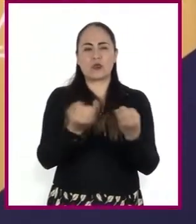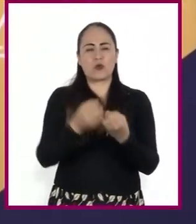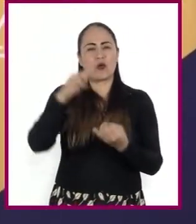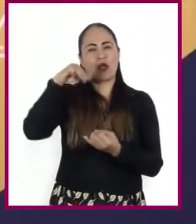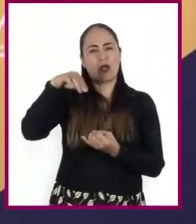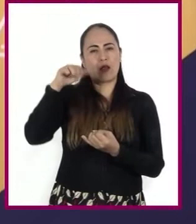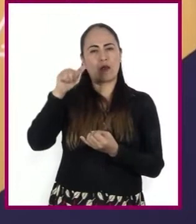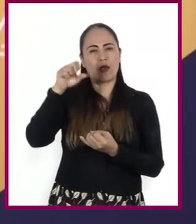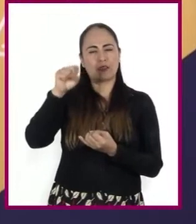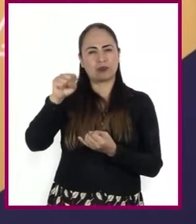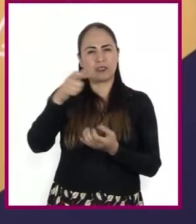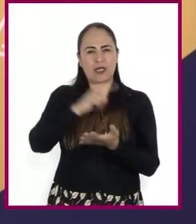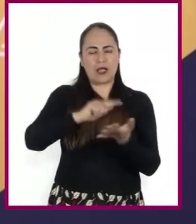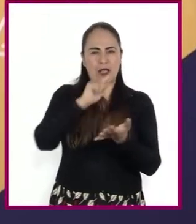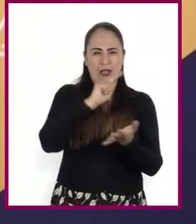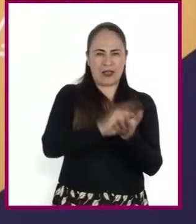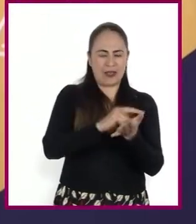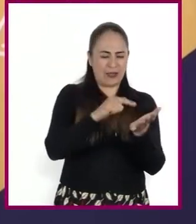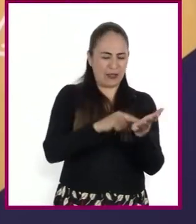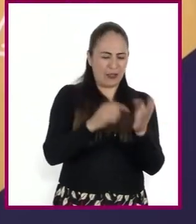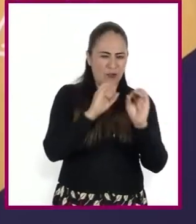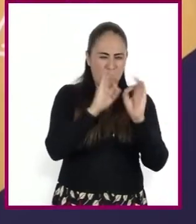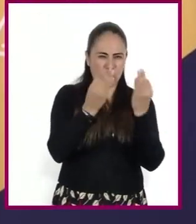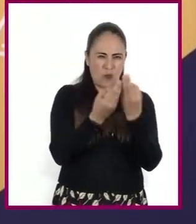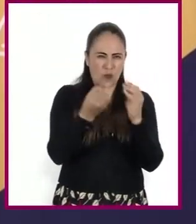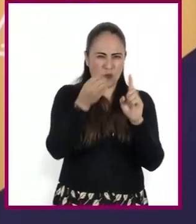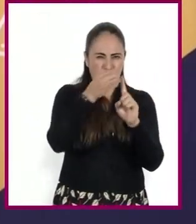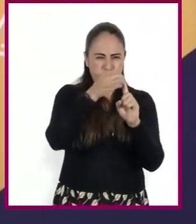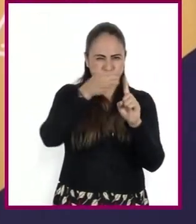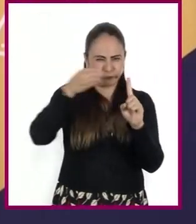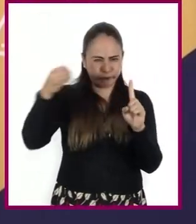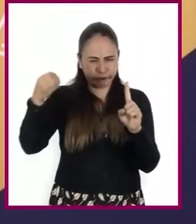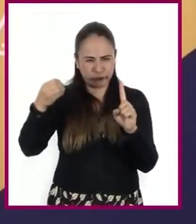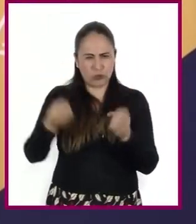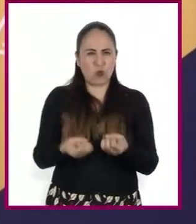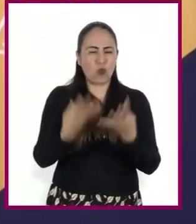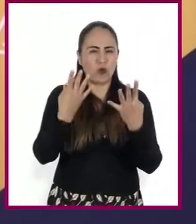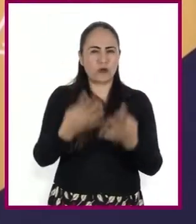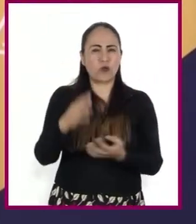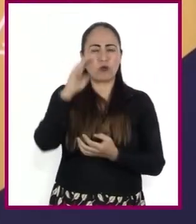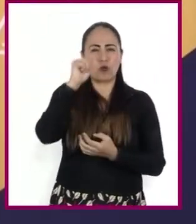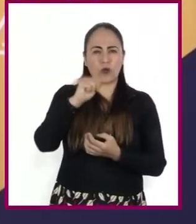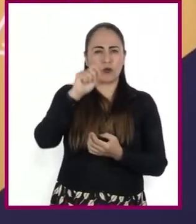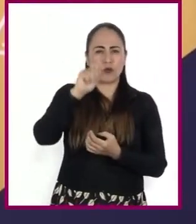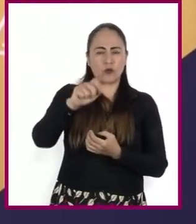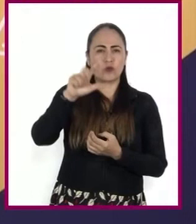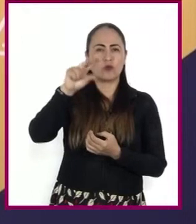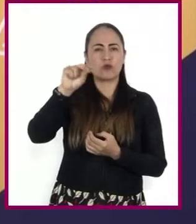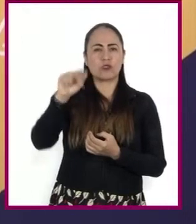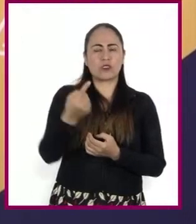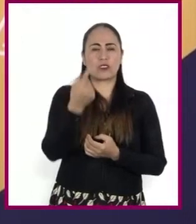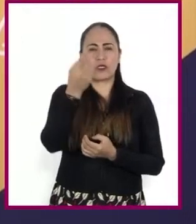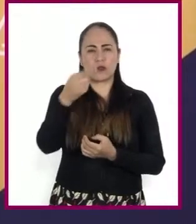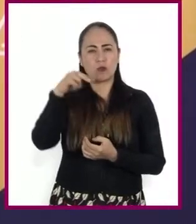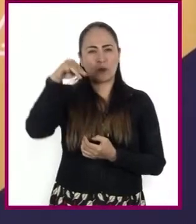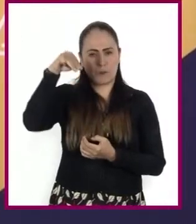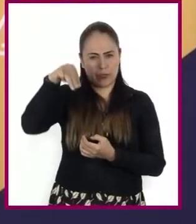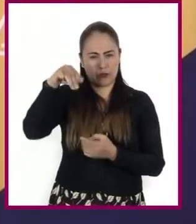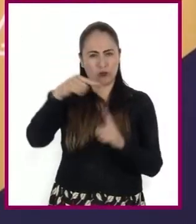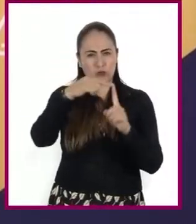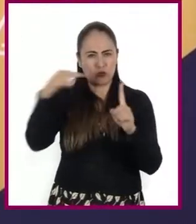la fórmula de la ley de gravitación universal, el resultado fue de 9.81 metros sobre segundo al